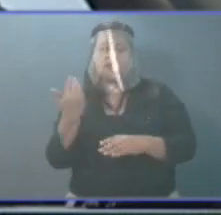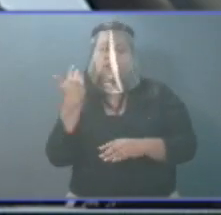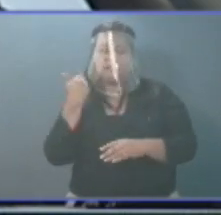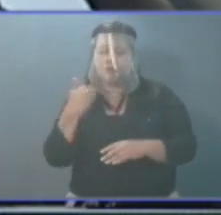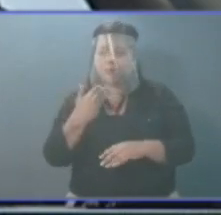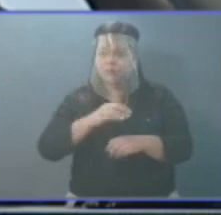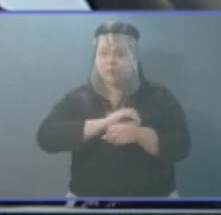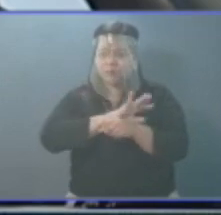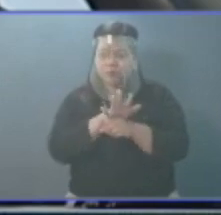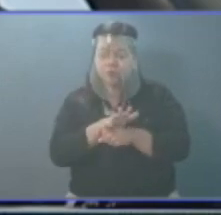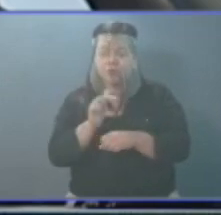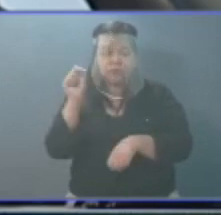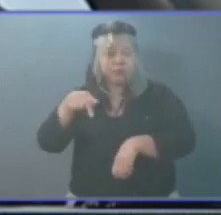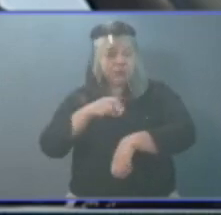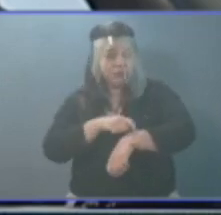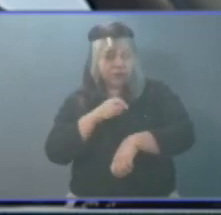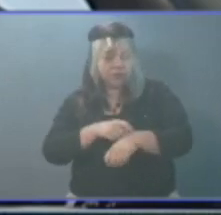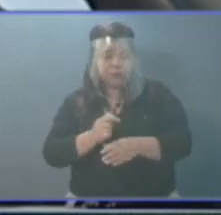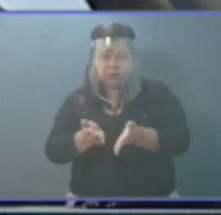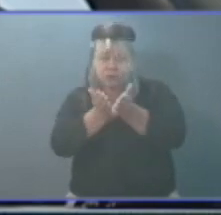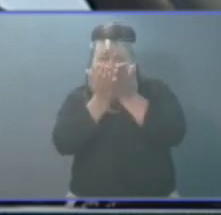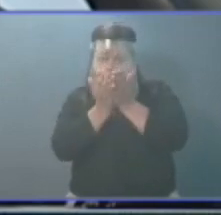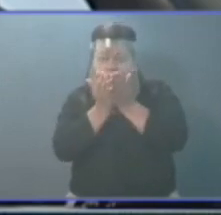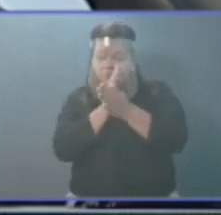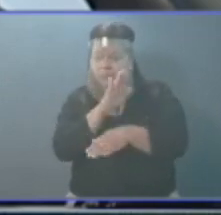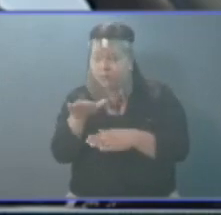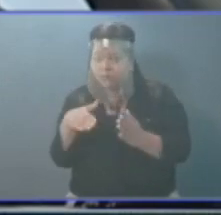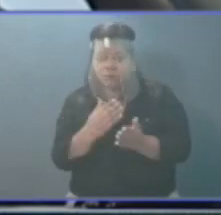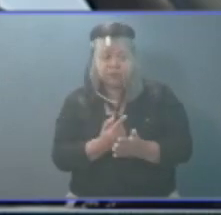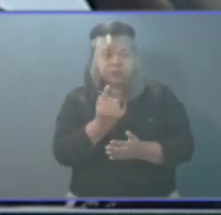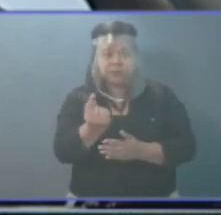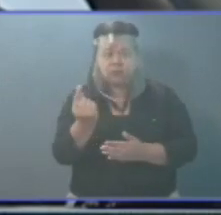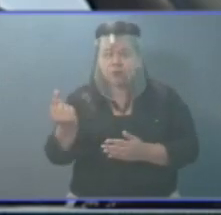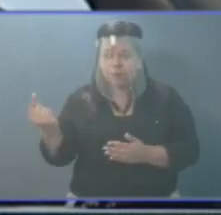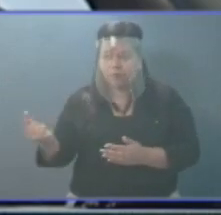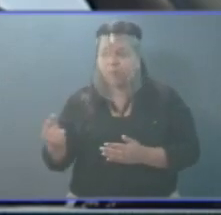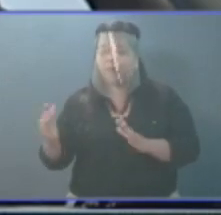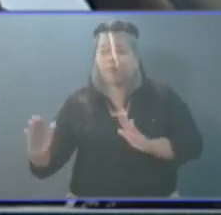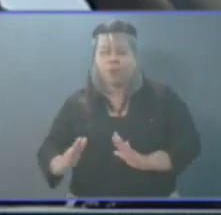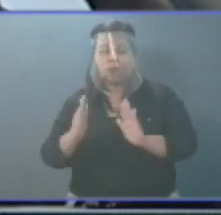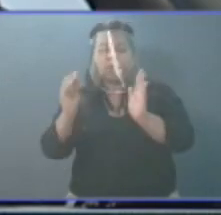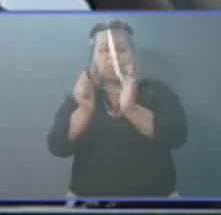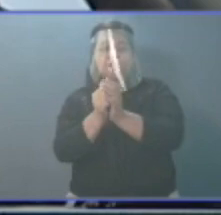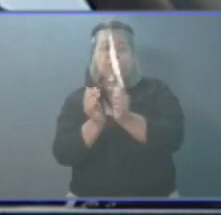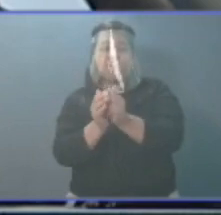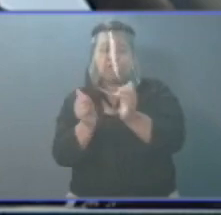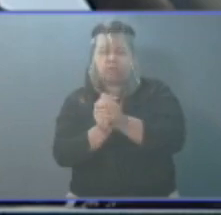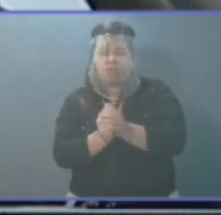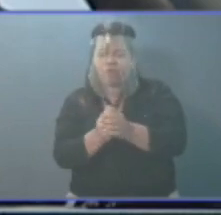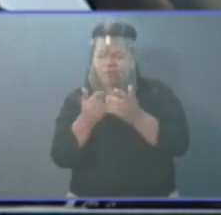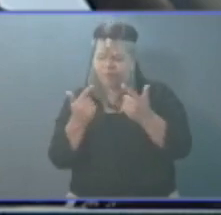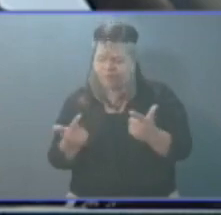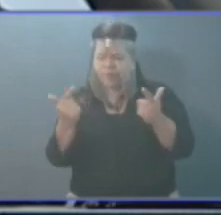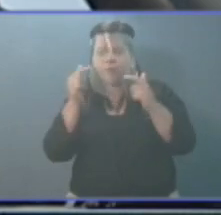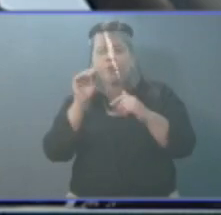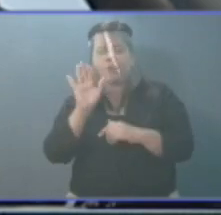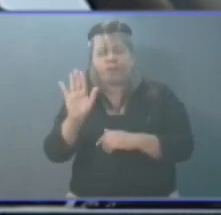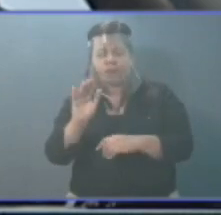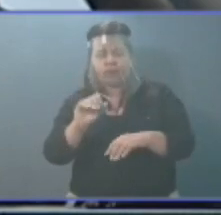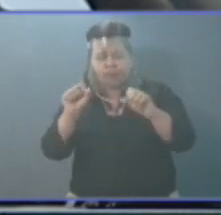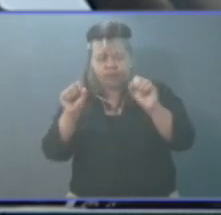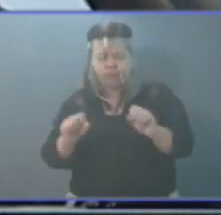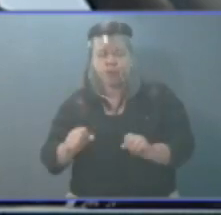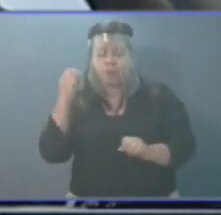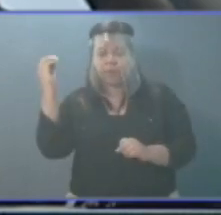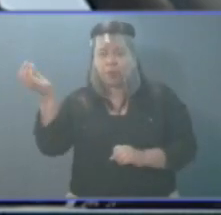COVID-19. Actualmente, el acceso a agua potable por parte de la población atraviesa una crisis que vulnera aún más sus capacidades ante la